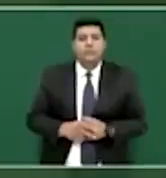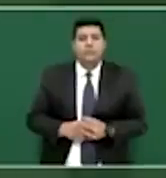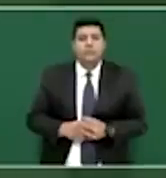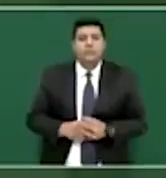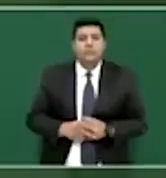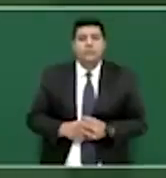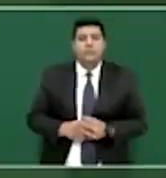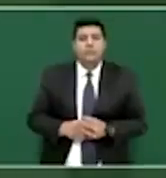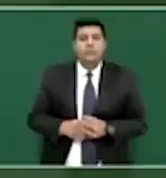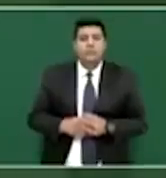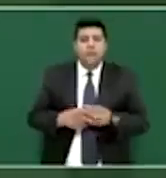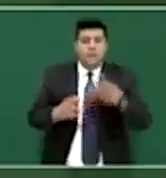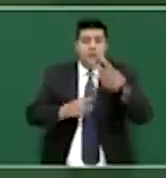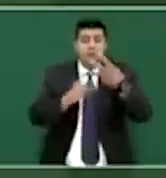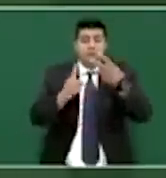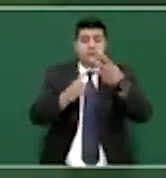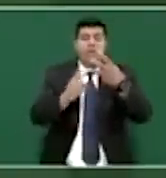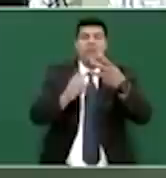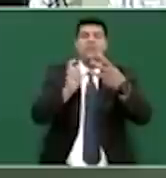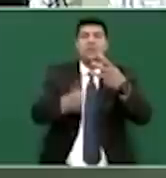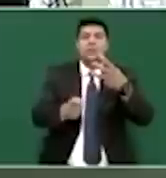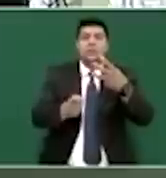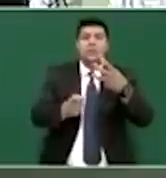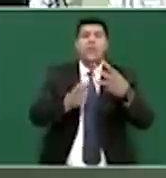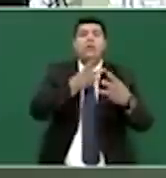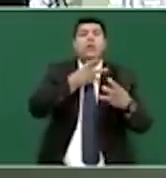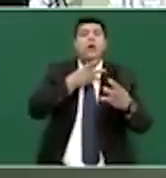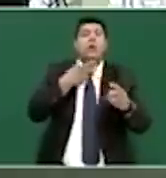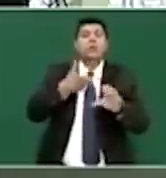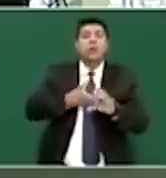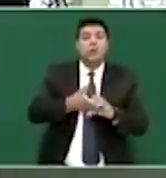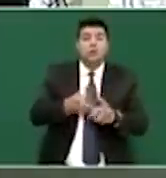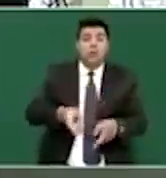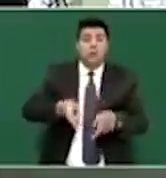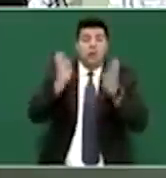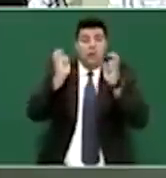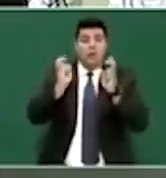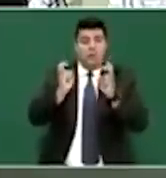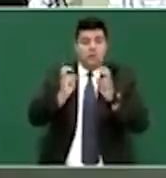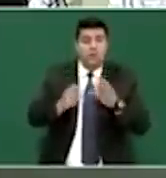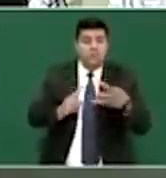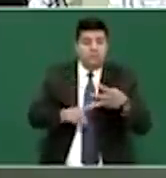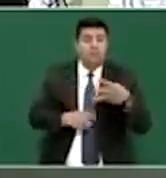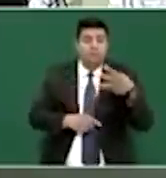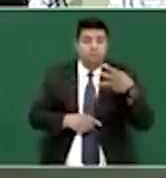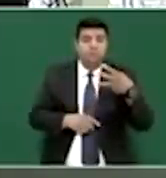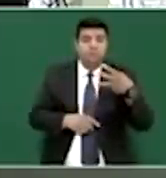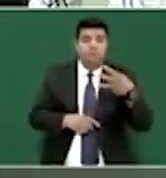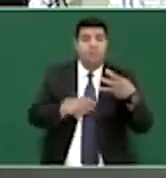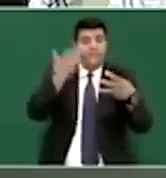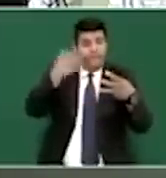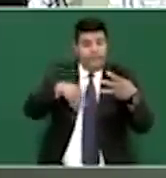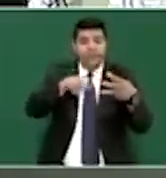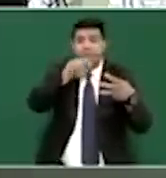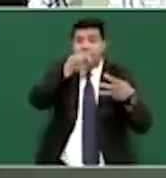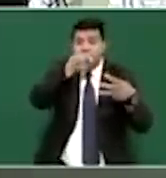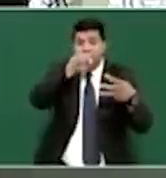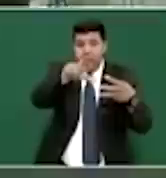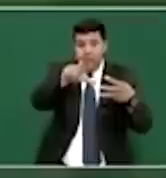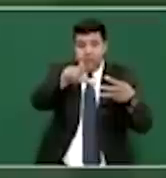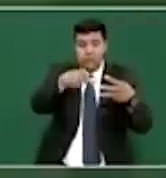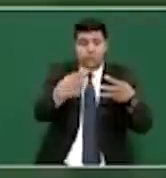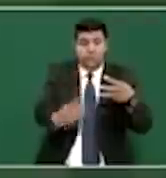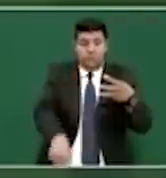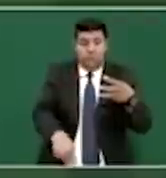el huachicol, que para el caso de Jalisco, para